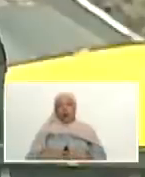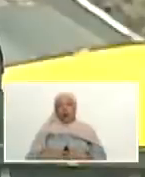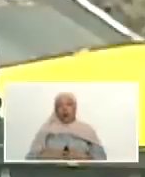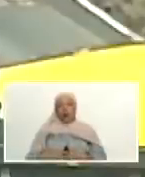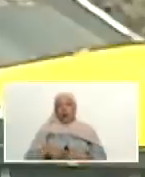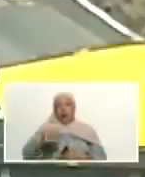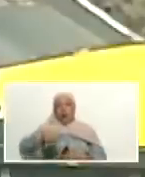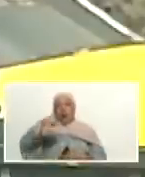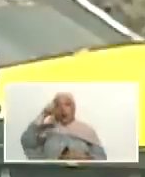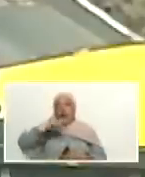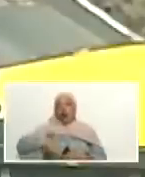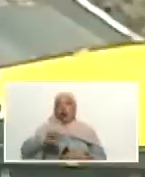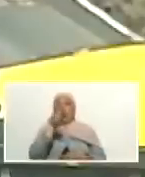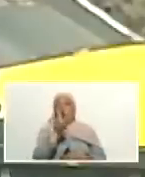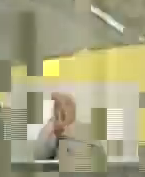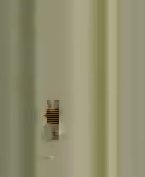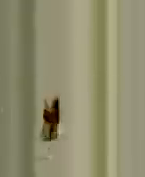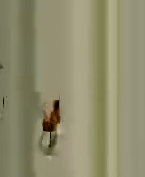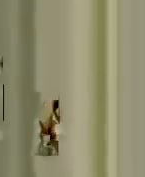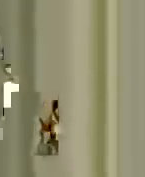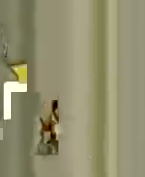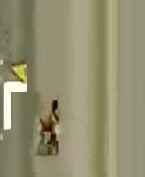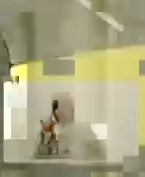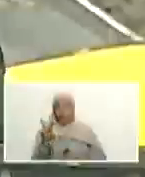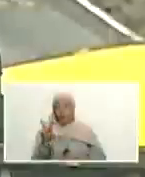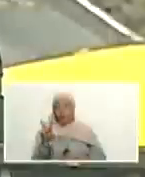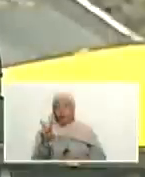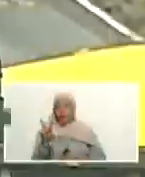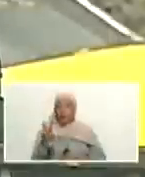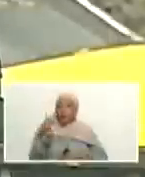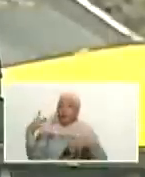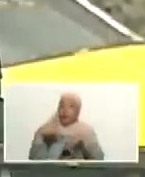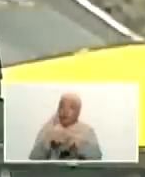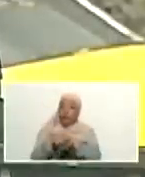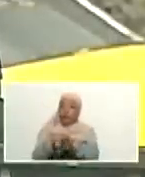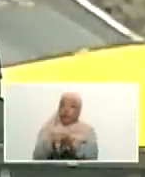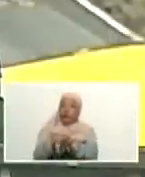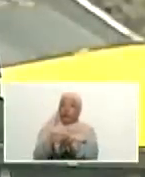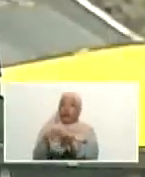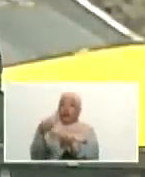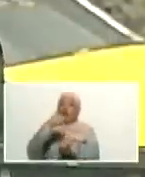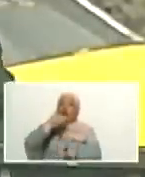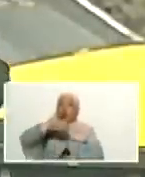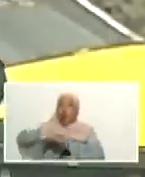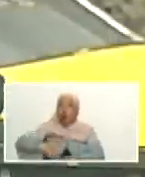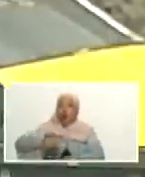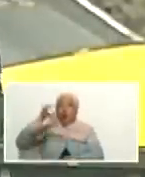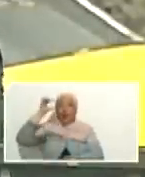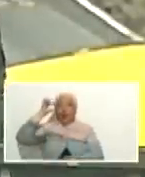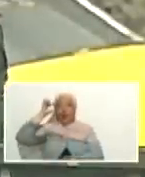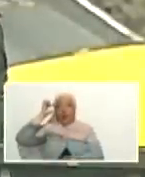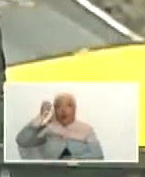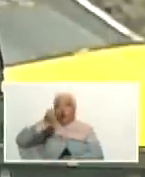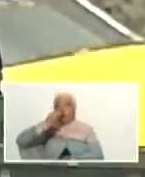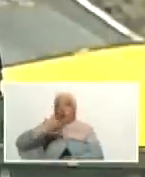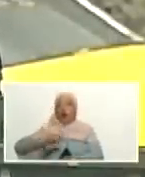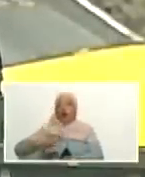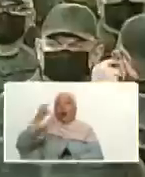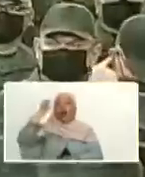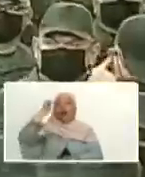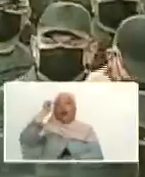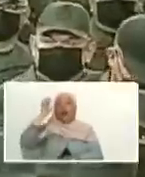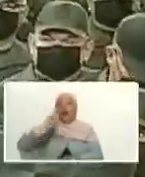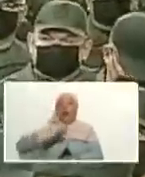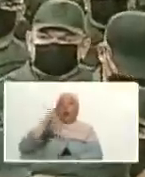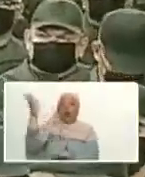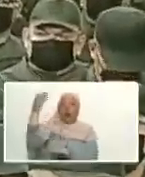este año 2022. Y como nos inspiramos también en esas fechas históricas, también tenemos una buena inspiración para el año